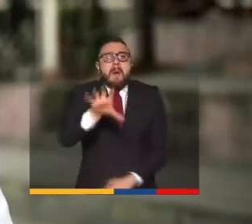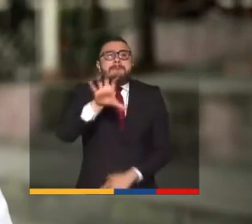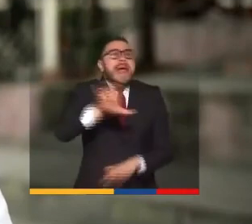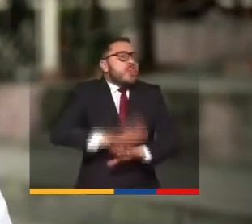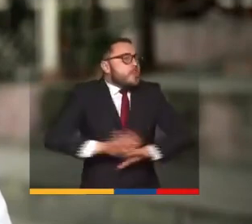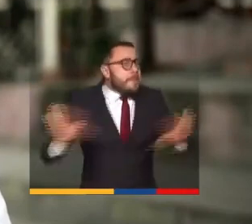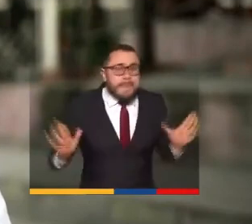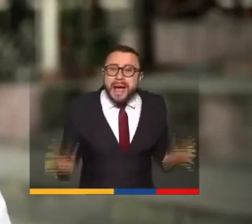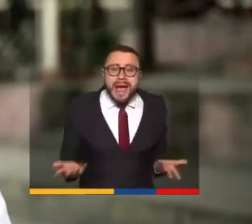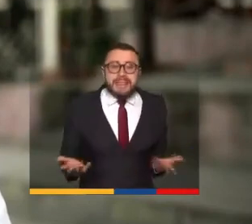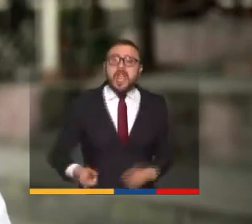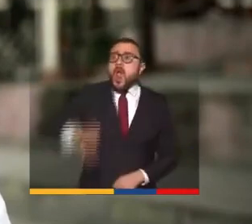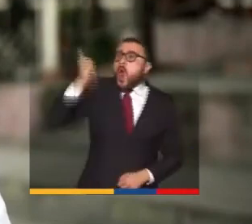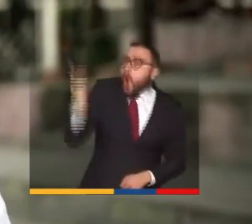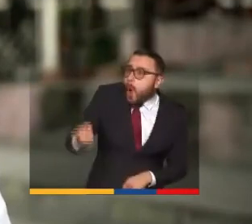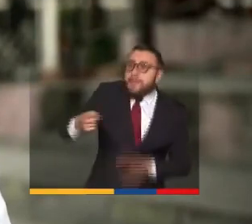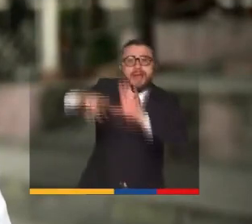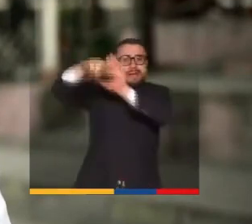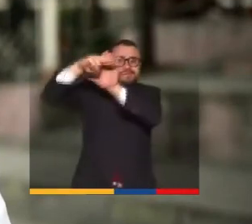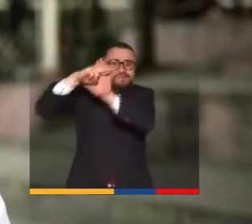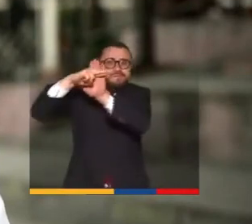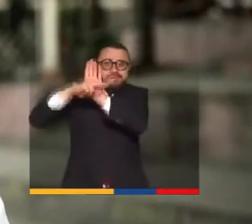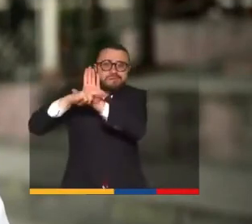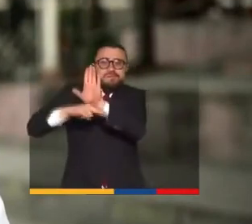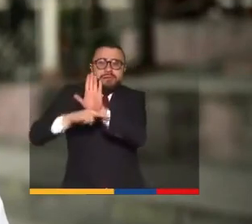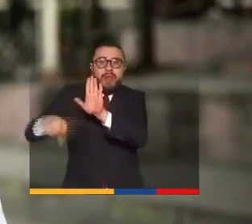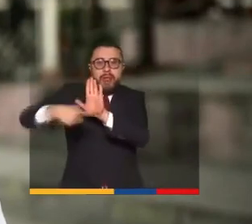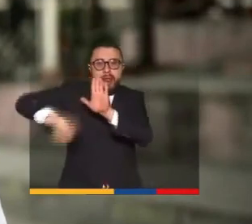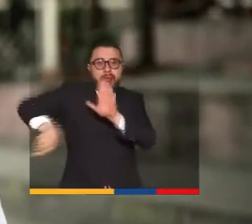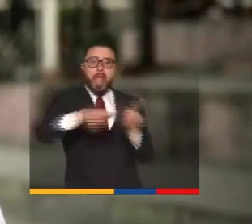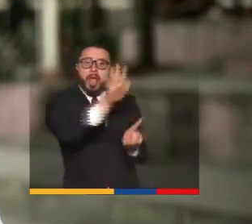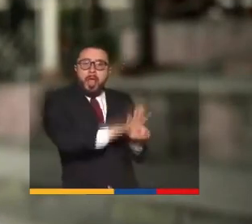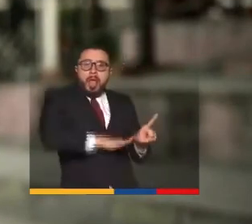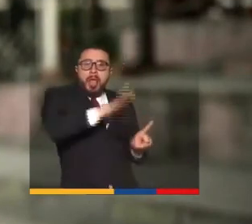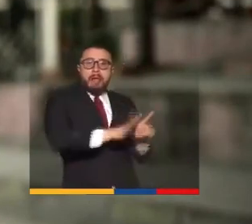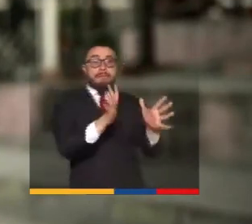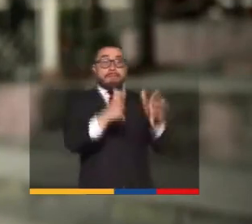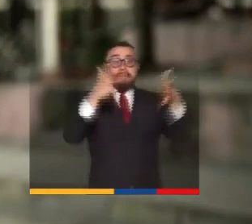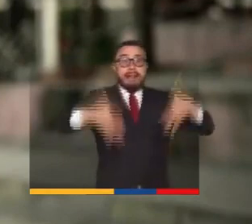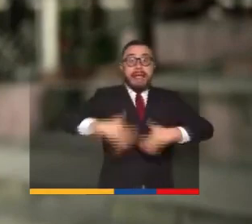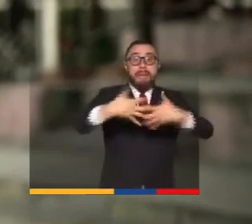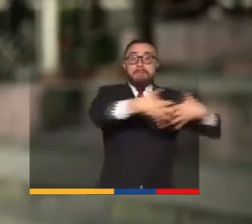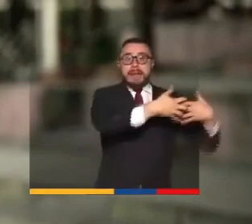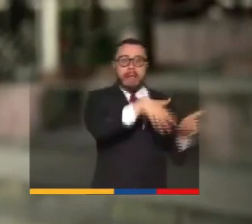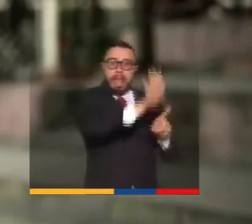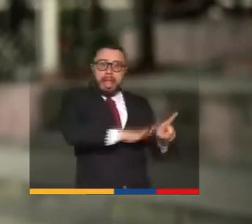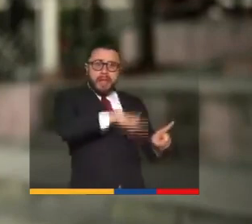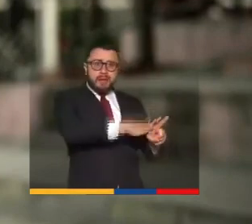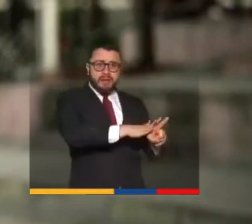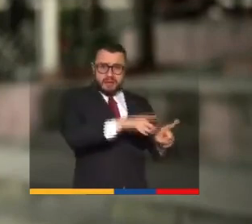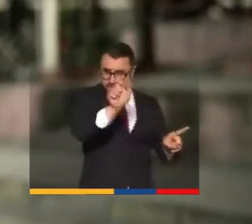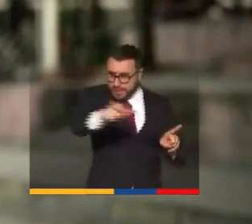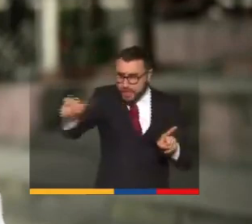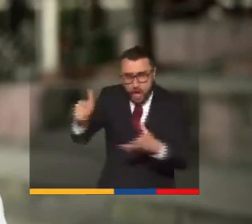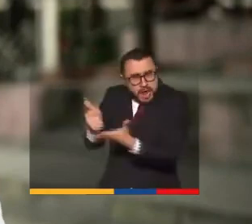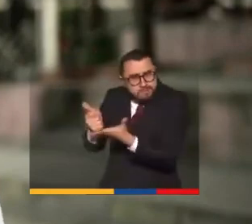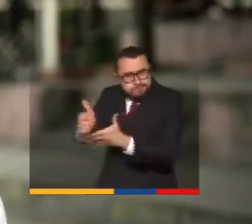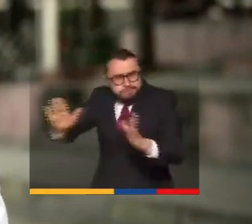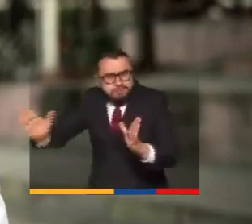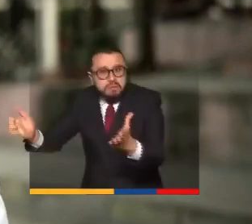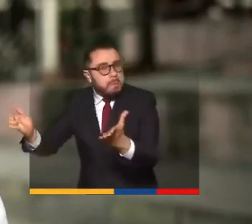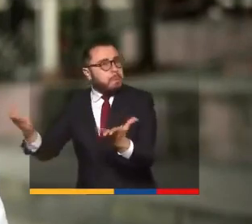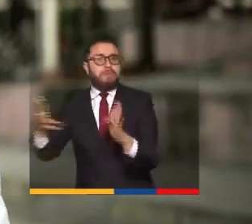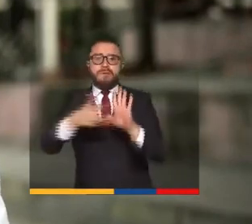a regulaciones que favorecen a las grandes compañías y no a la gente, como ordena la Constitución de